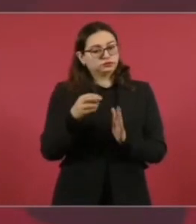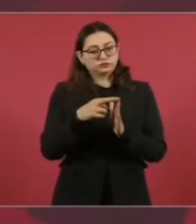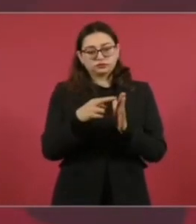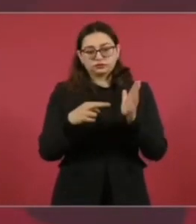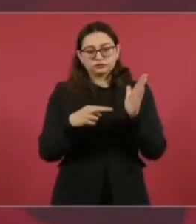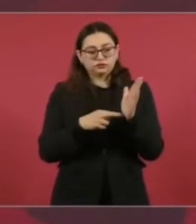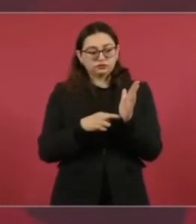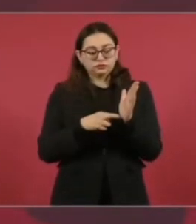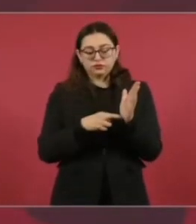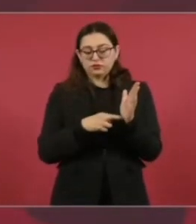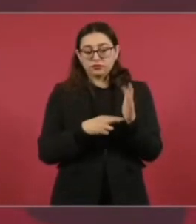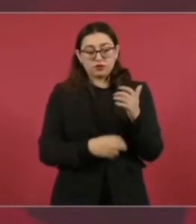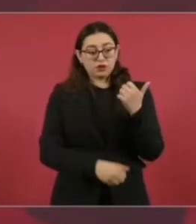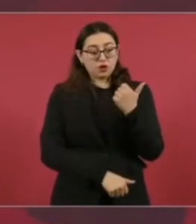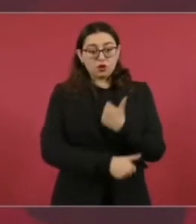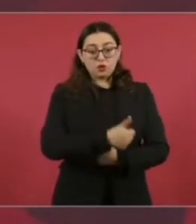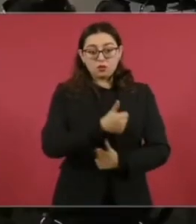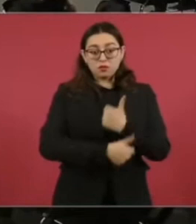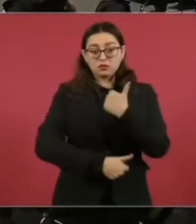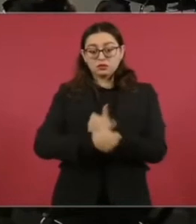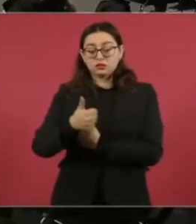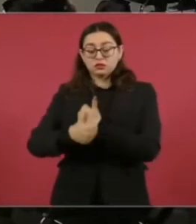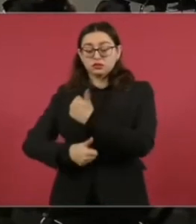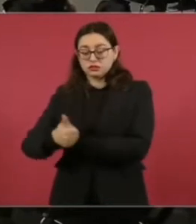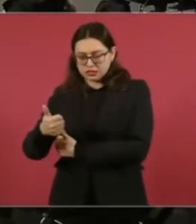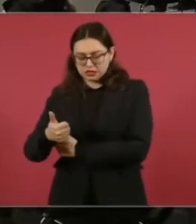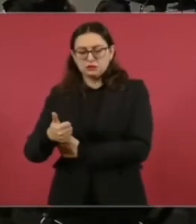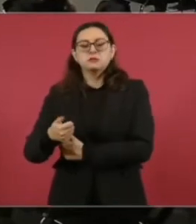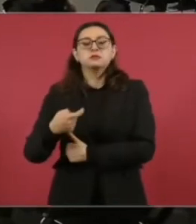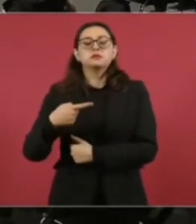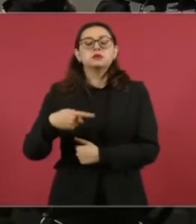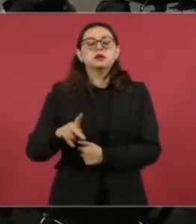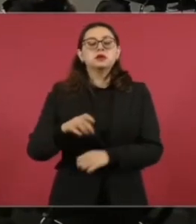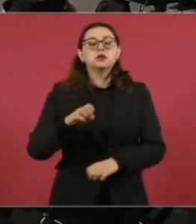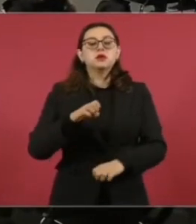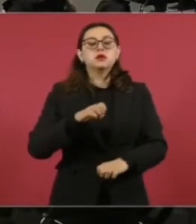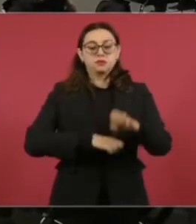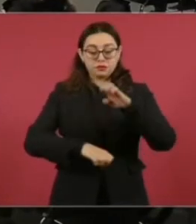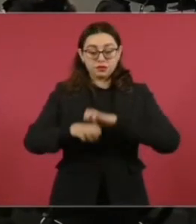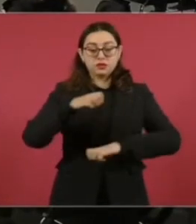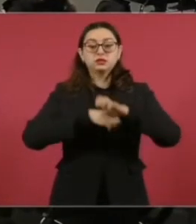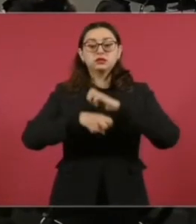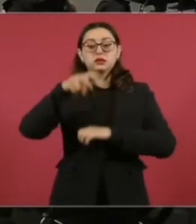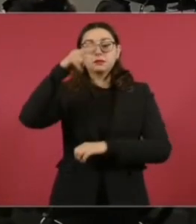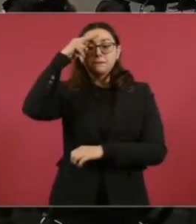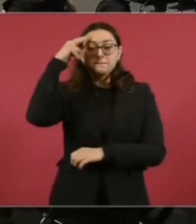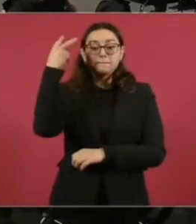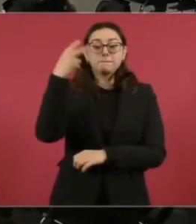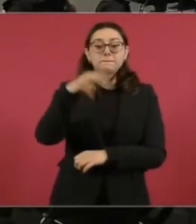las licitaciones que fuesen empresas mexicanas las que